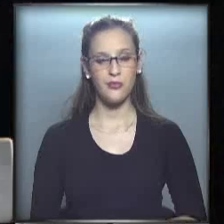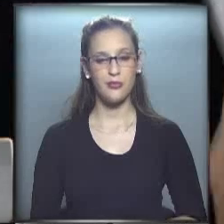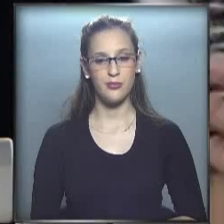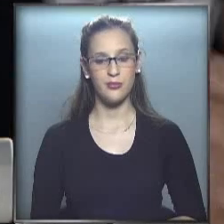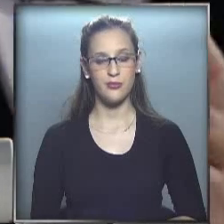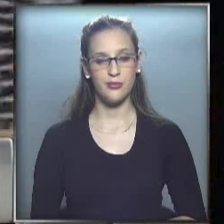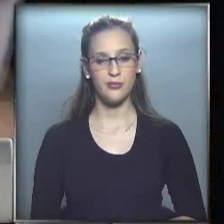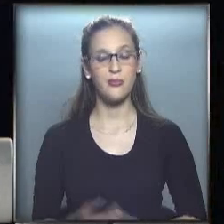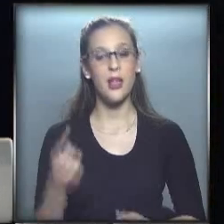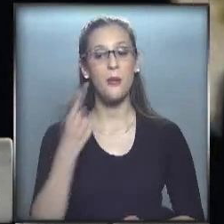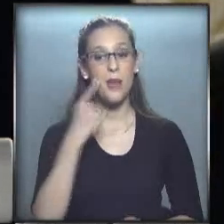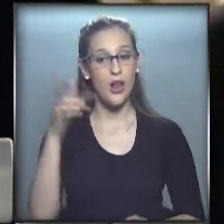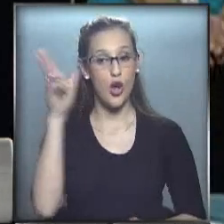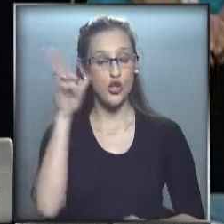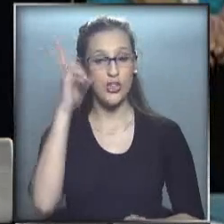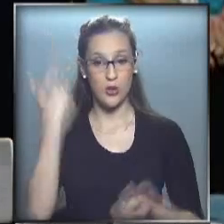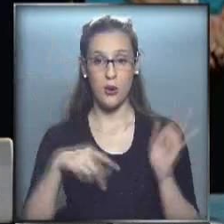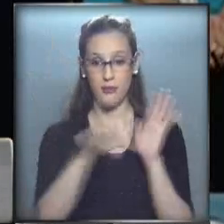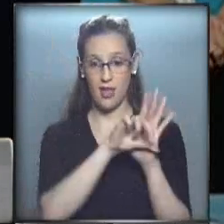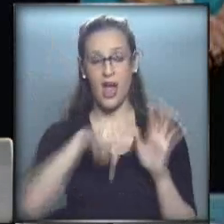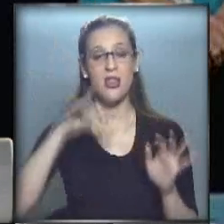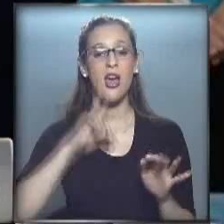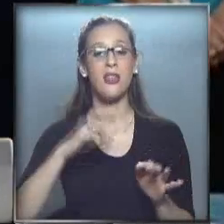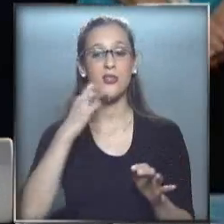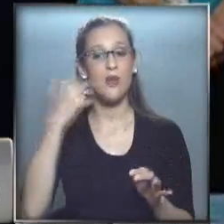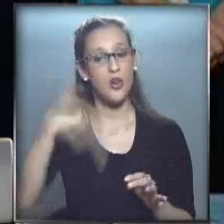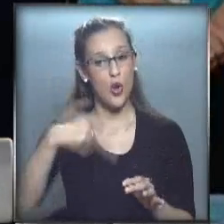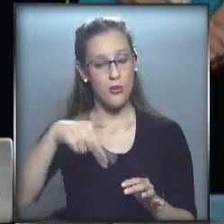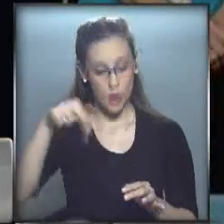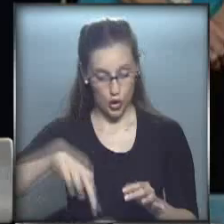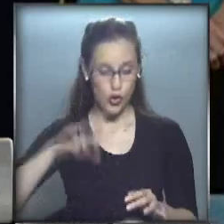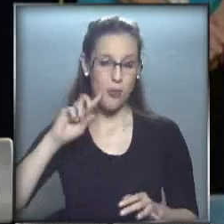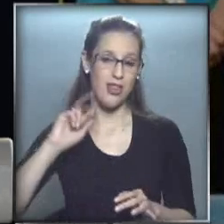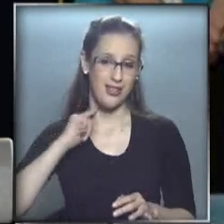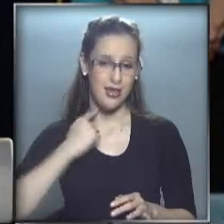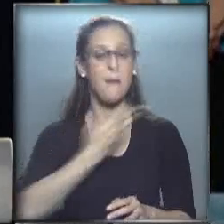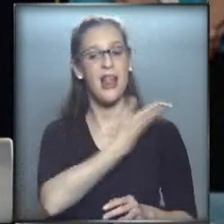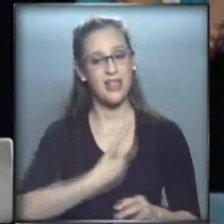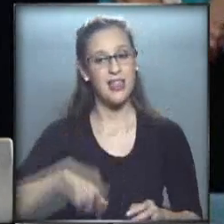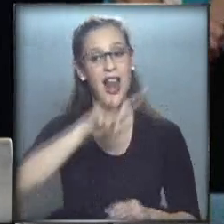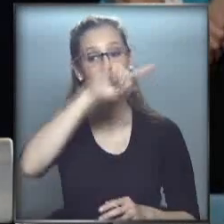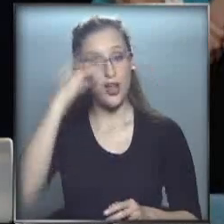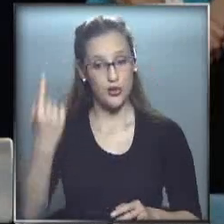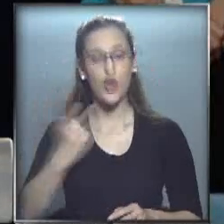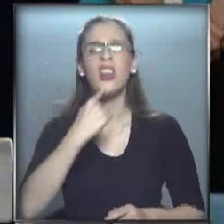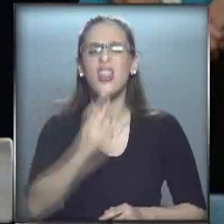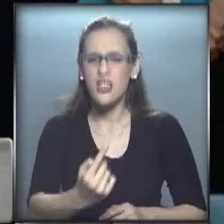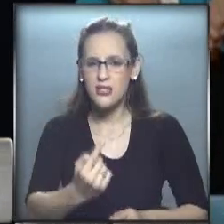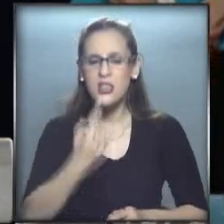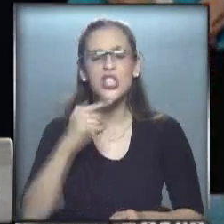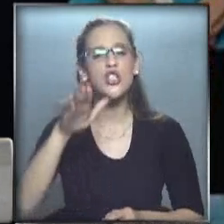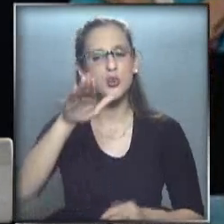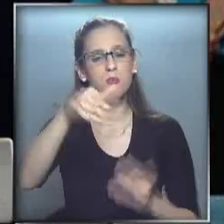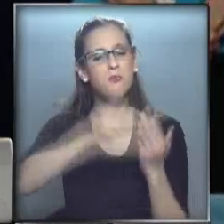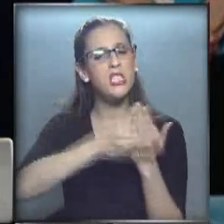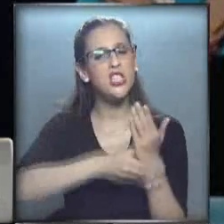del decreto número 1889 del día 19 de noviembre de 2013, la señora Presidenta de la Nación Argentina decreta designese Ministro